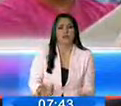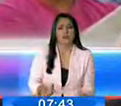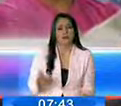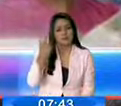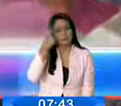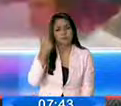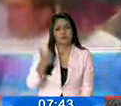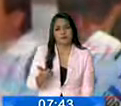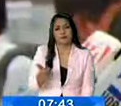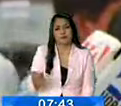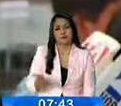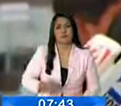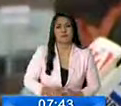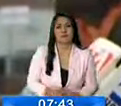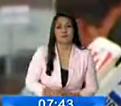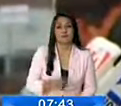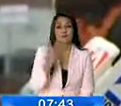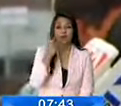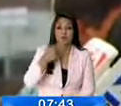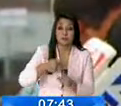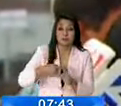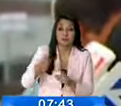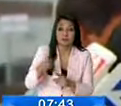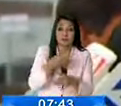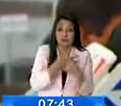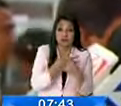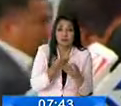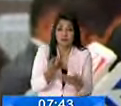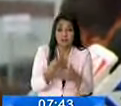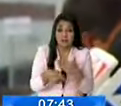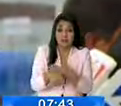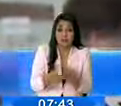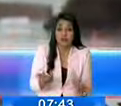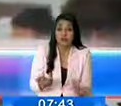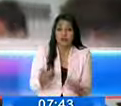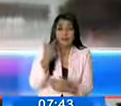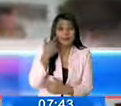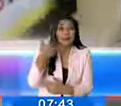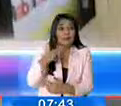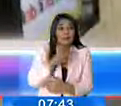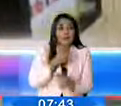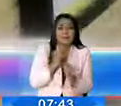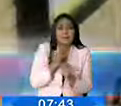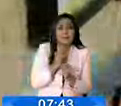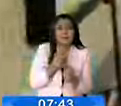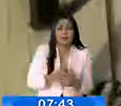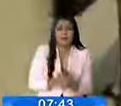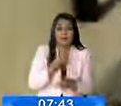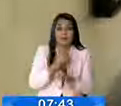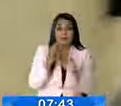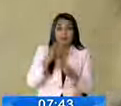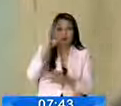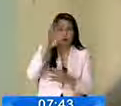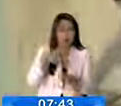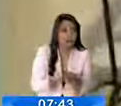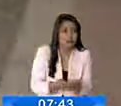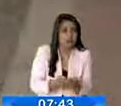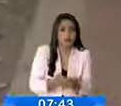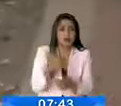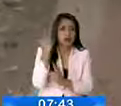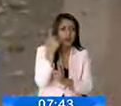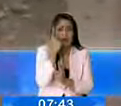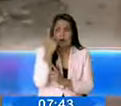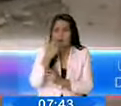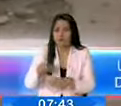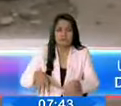lo que hacía. Con los 12 meses que le dan al señor, nuestros hijos van a estar mucho tiempo asustados. Se asustaron cuando llegó la policía, llegaron con armas,